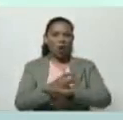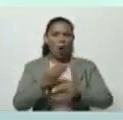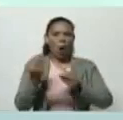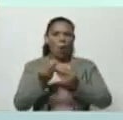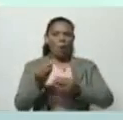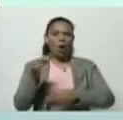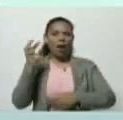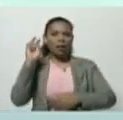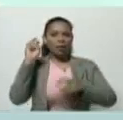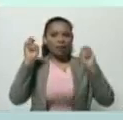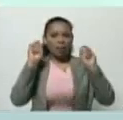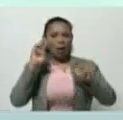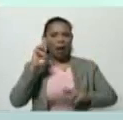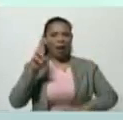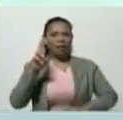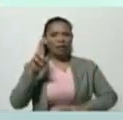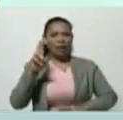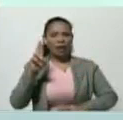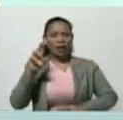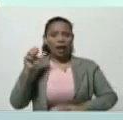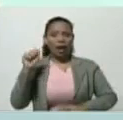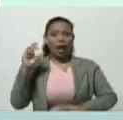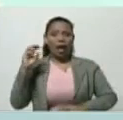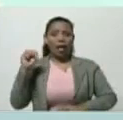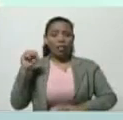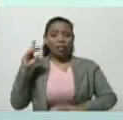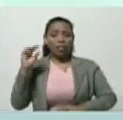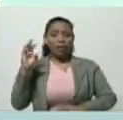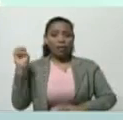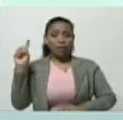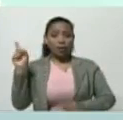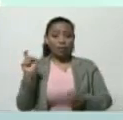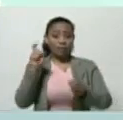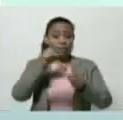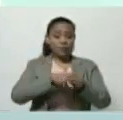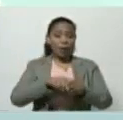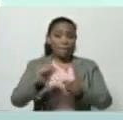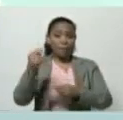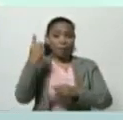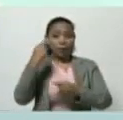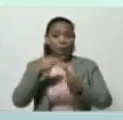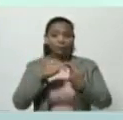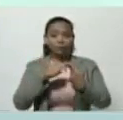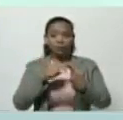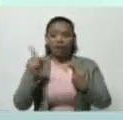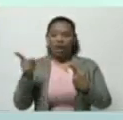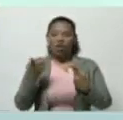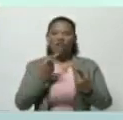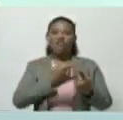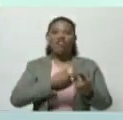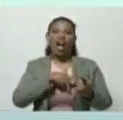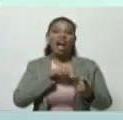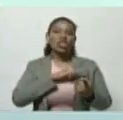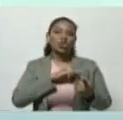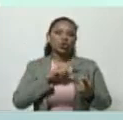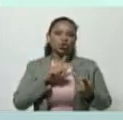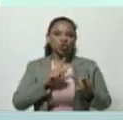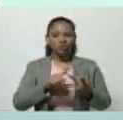R. y Andrés Velázquez, están anotados de primerito. Son unos farsantes.